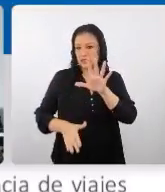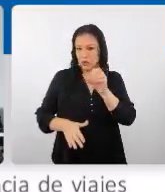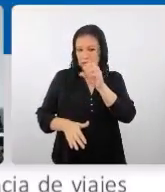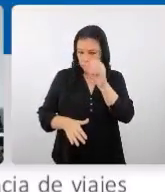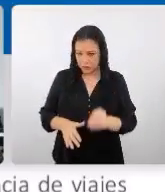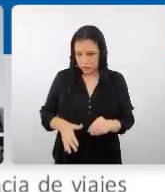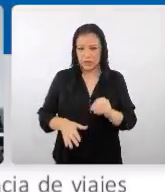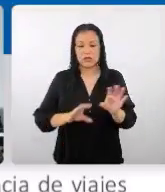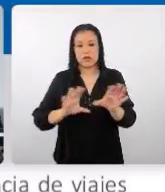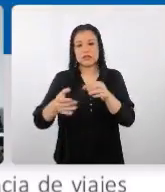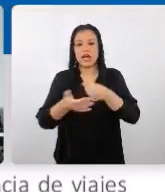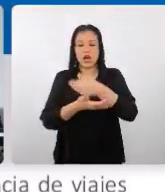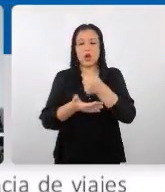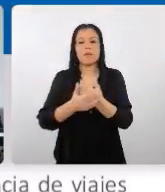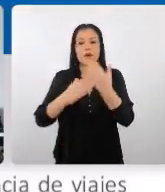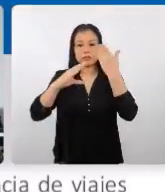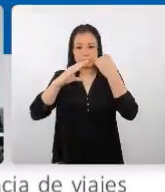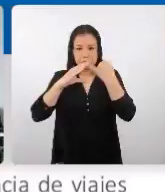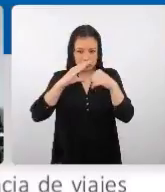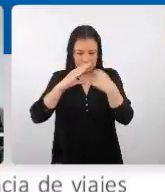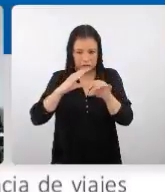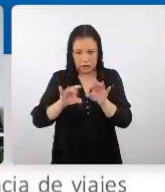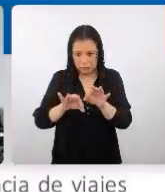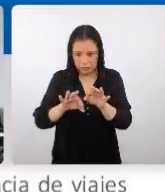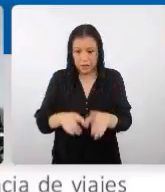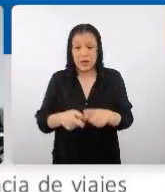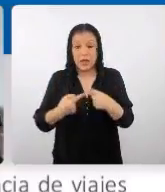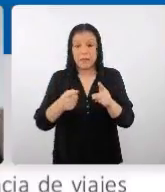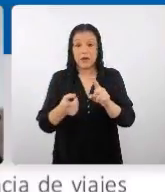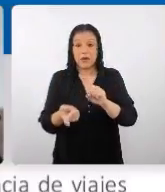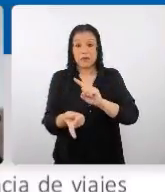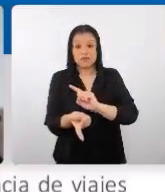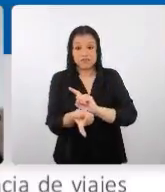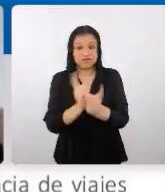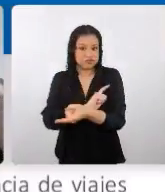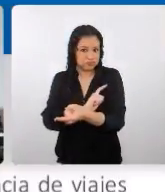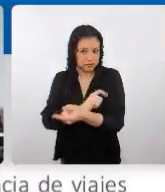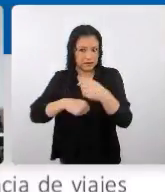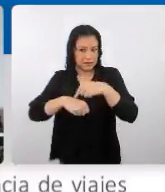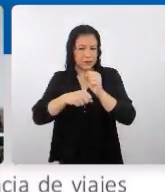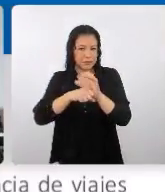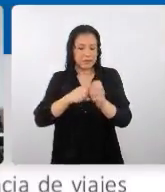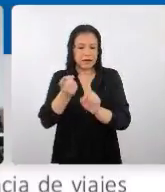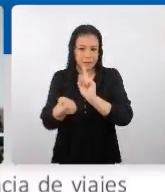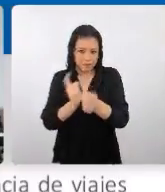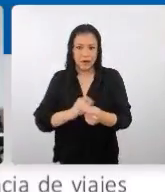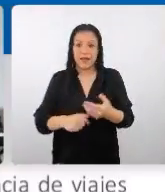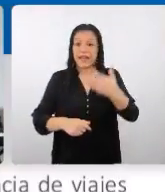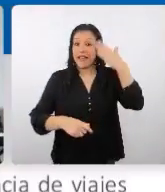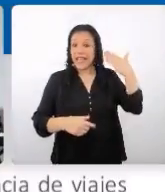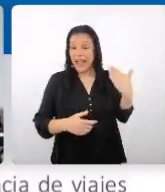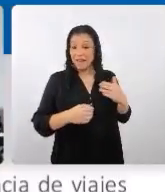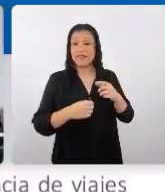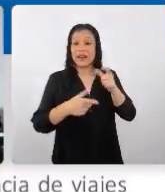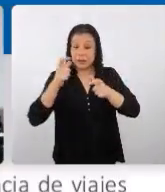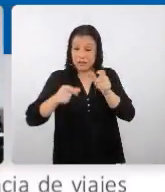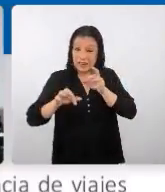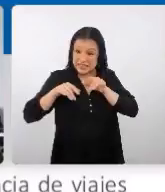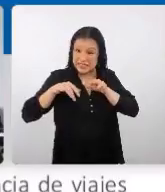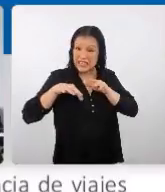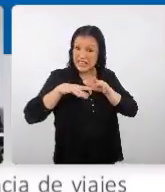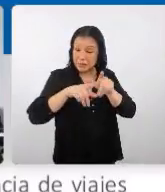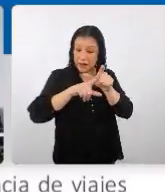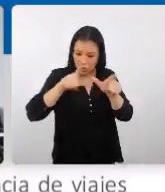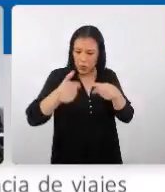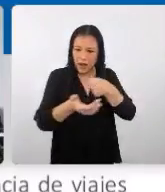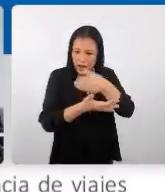realizaba compras por internet. Pero actualmente esto estaría cambiando. Acá veíamos que en agencia física era 52.4, según